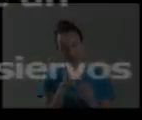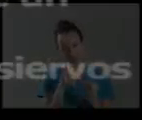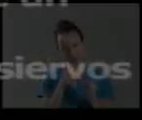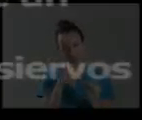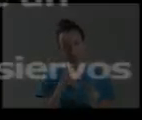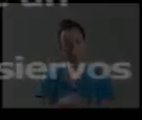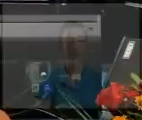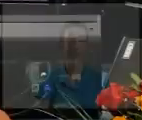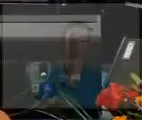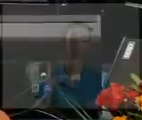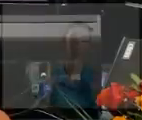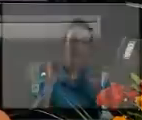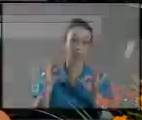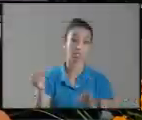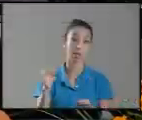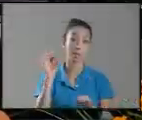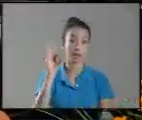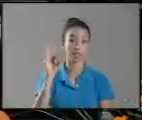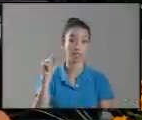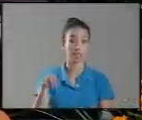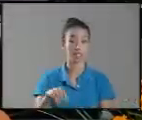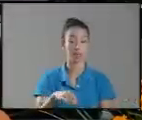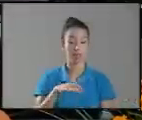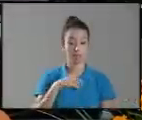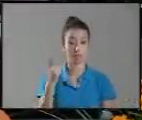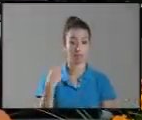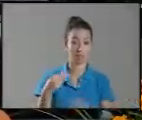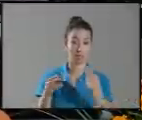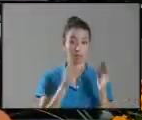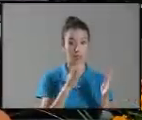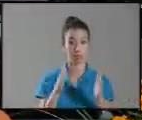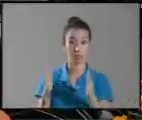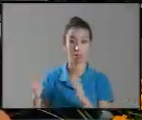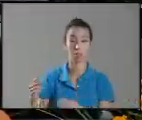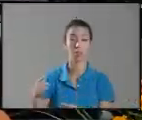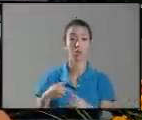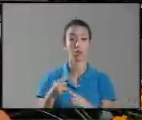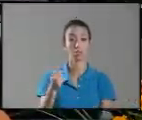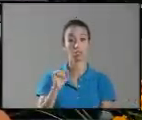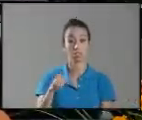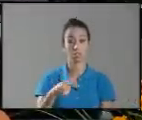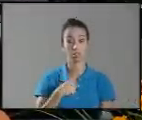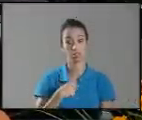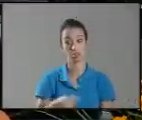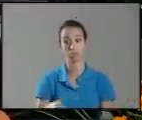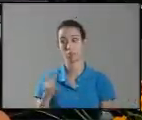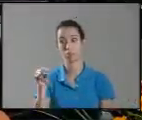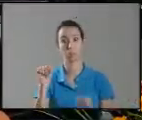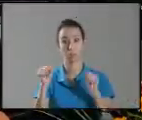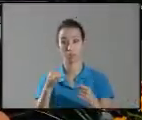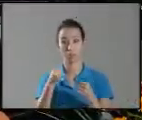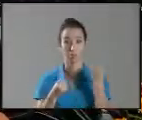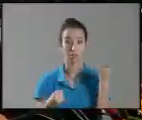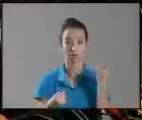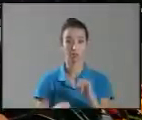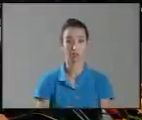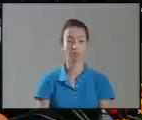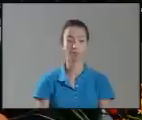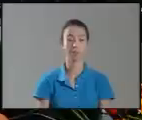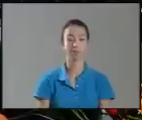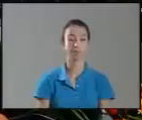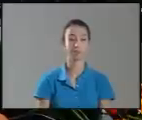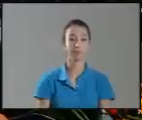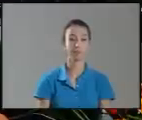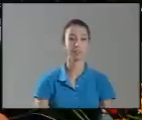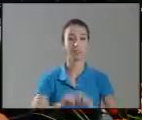quiero que usted me ayude a predicar, porque ya le conté, ¿va? Ya los pastores que predican aquí, ya preparados vienen con su mensaje y su tacuche, por